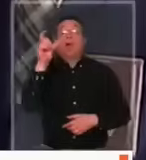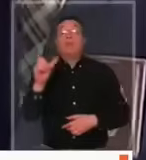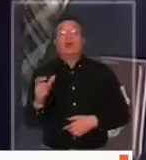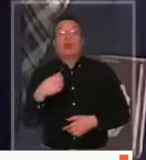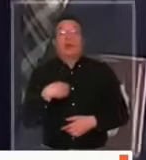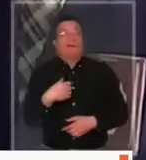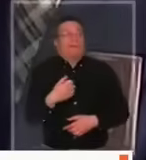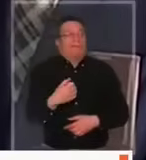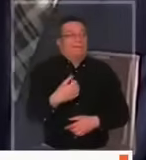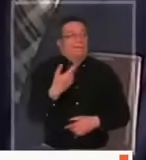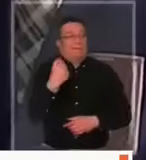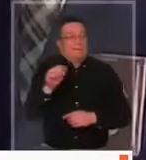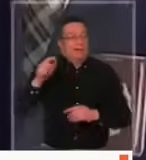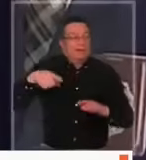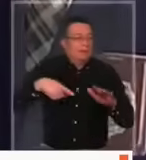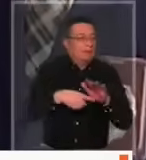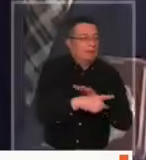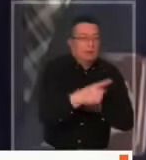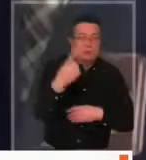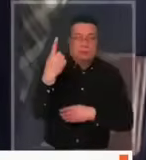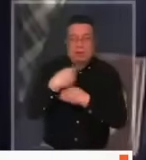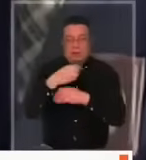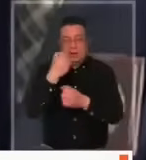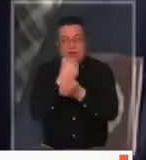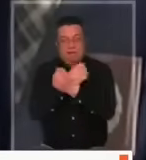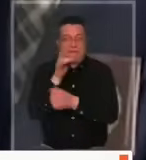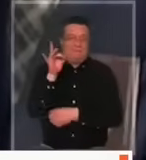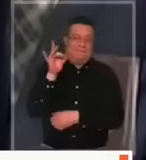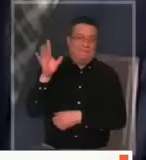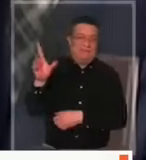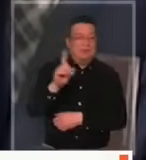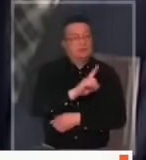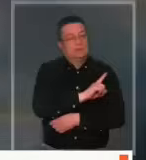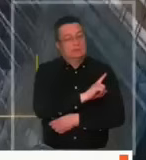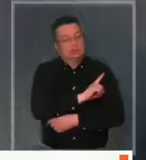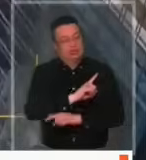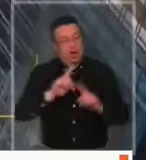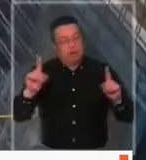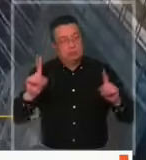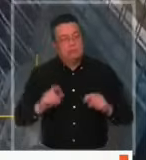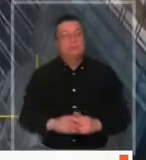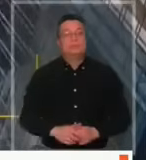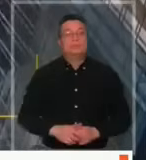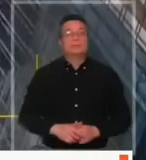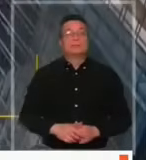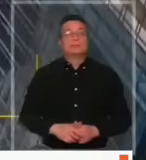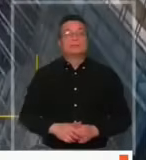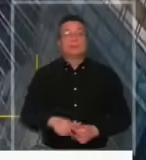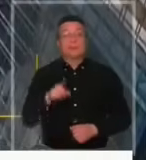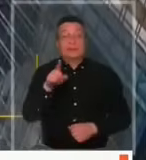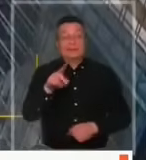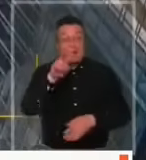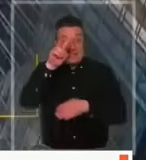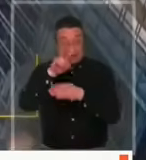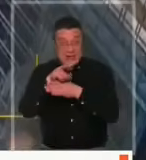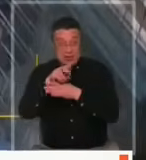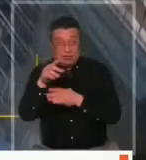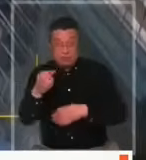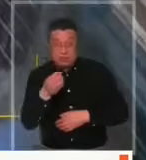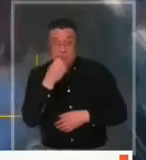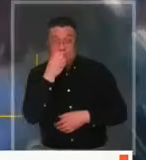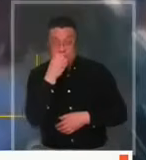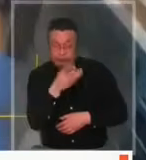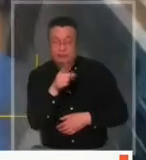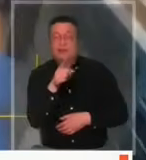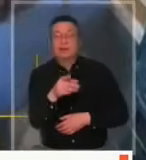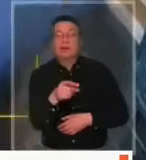desviar, ¿cierto?, de los principios doctrinarios y de lo que la institución debe hacer. Ese mismo testigo protegido entregó estos